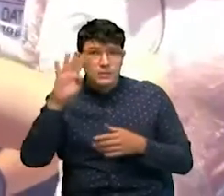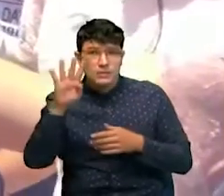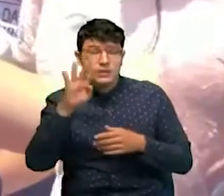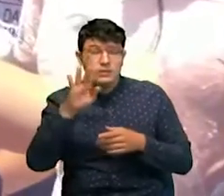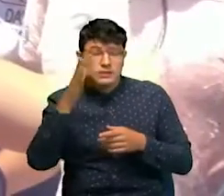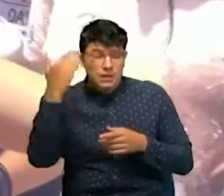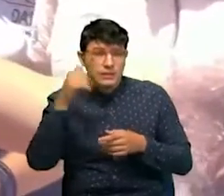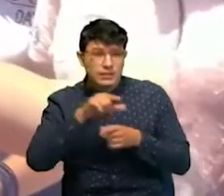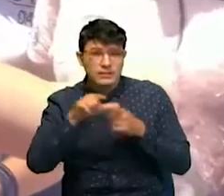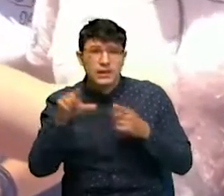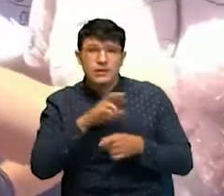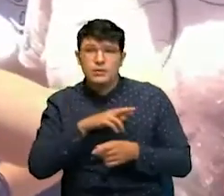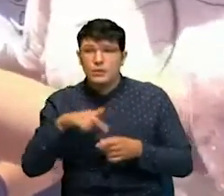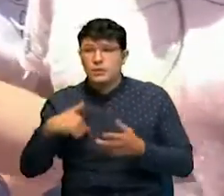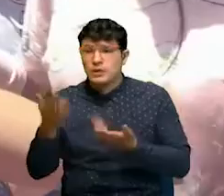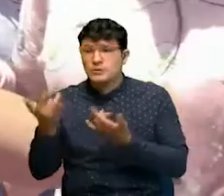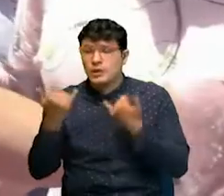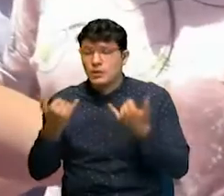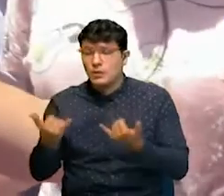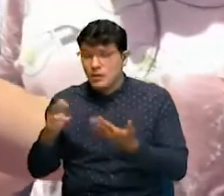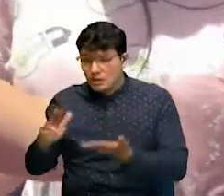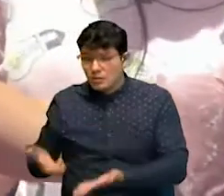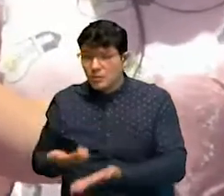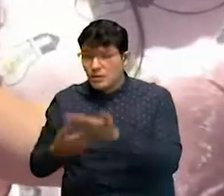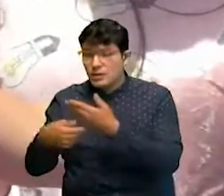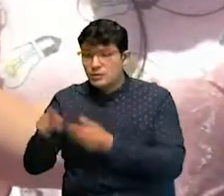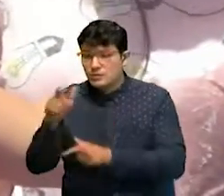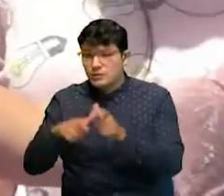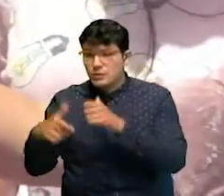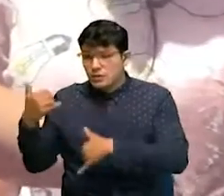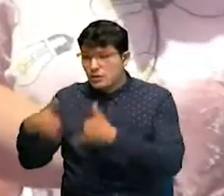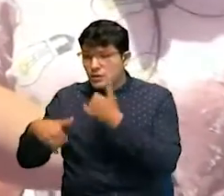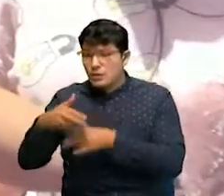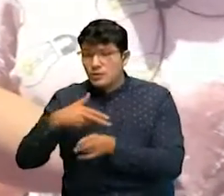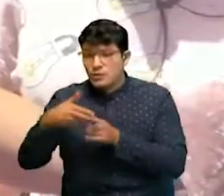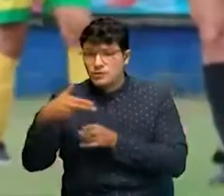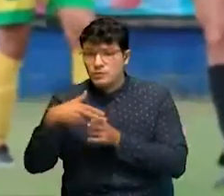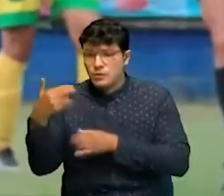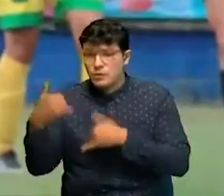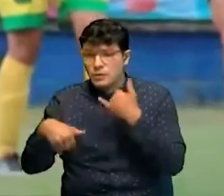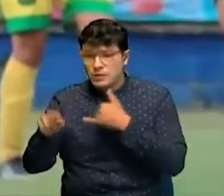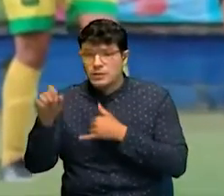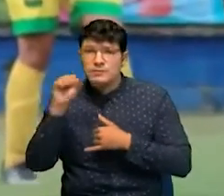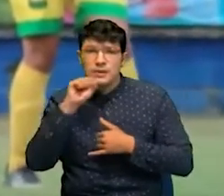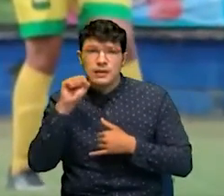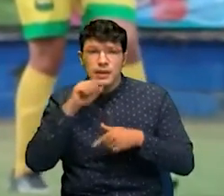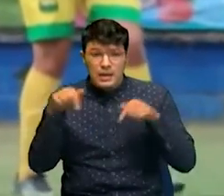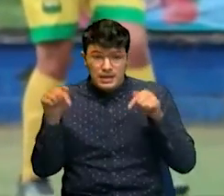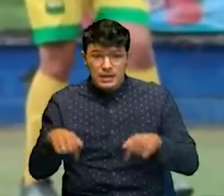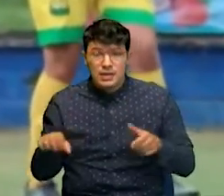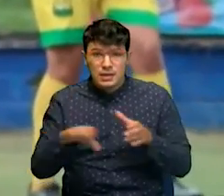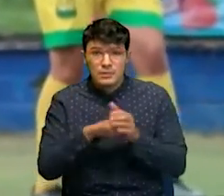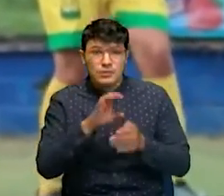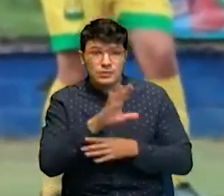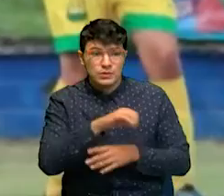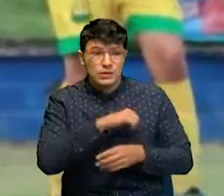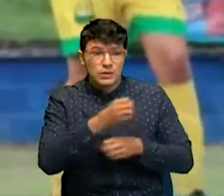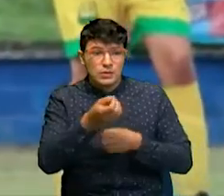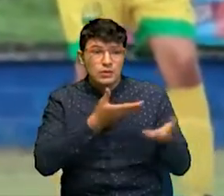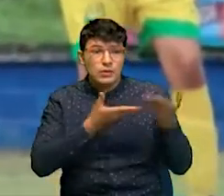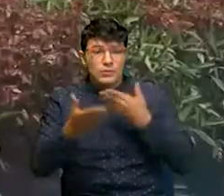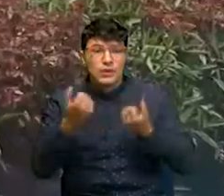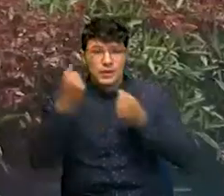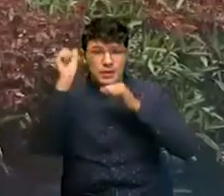así que esperamos esta semana recuperarnos, ya las jugadoras van a estar para el próximo partido en Barranquilla. El equipo Leopardo impuso condiciones y consiguió